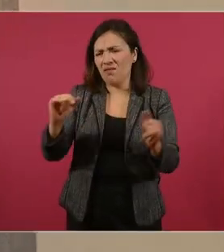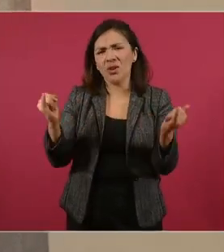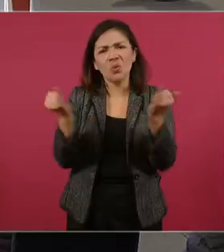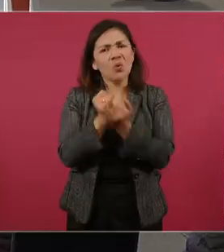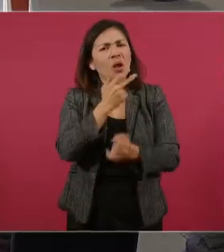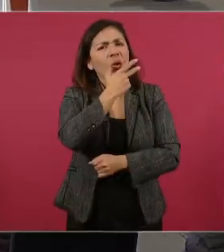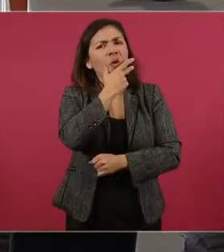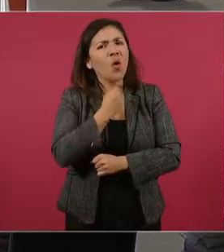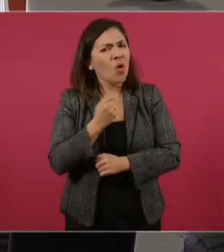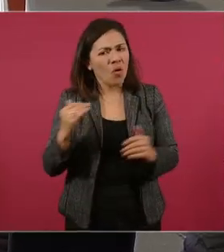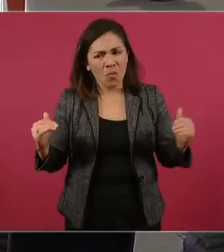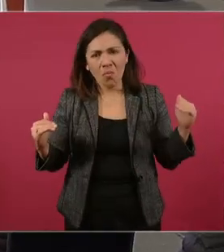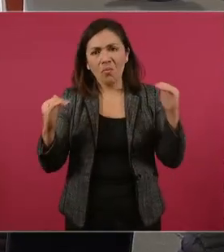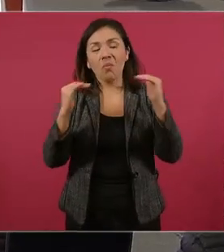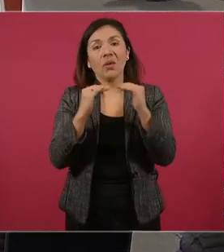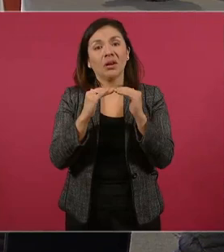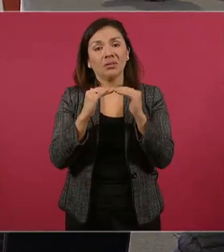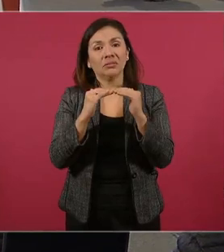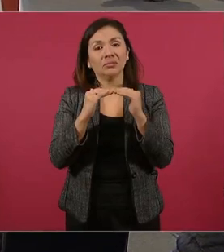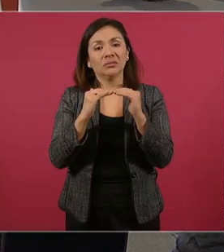hombres.